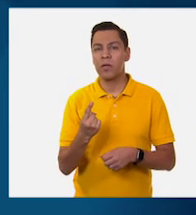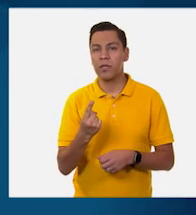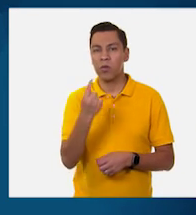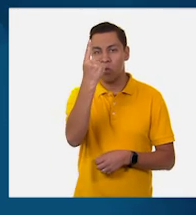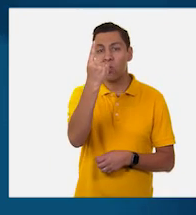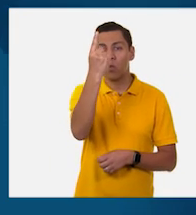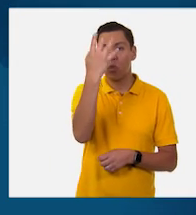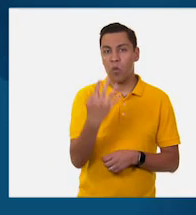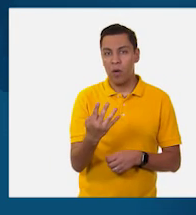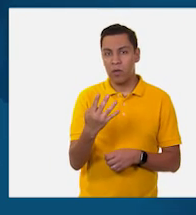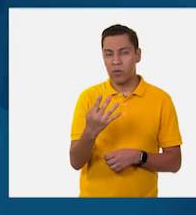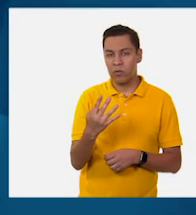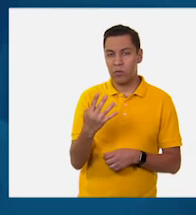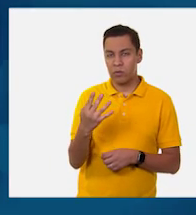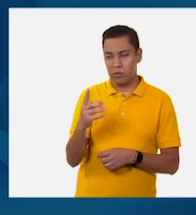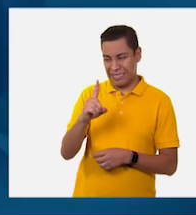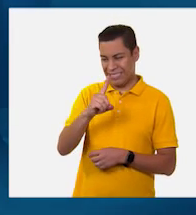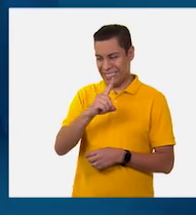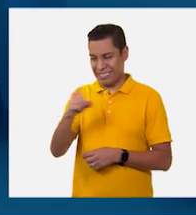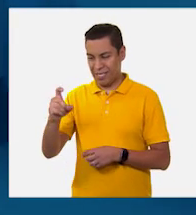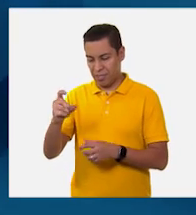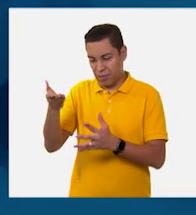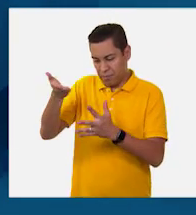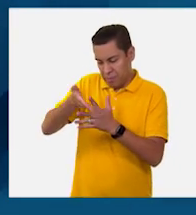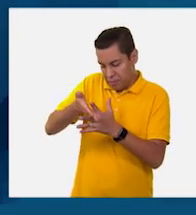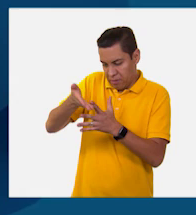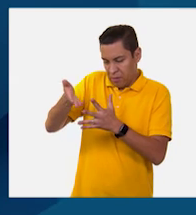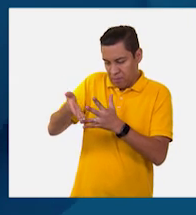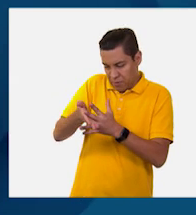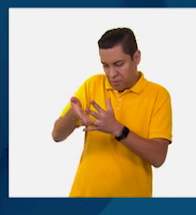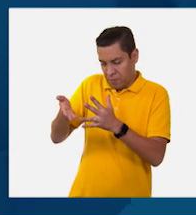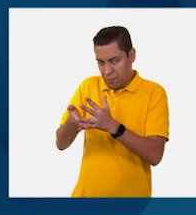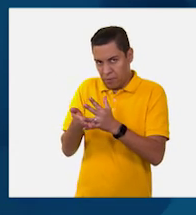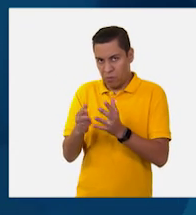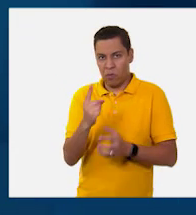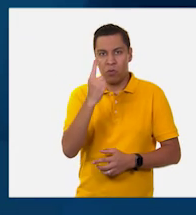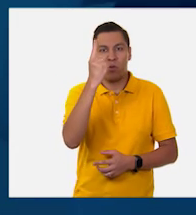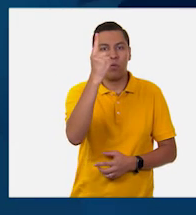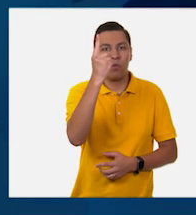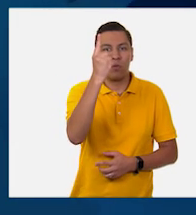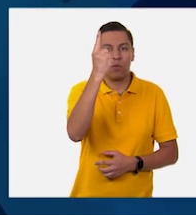¿cómo podemos expresar en fracción el descuento que nos hicieron?